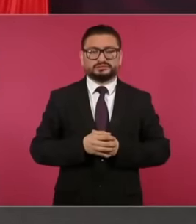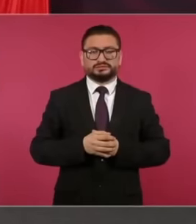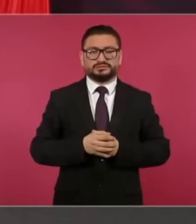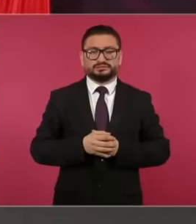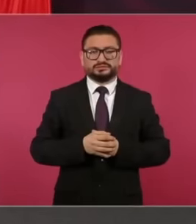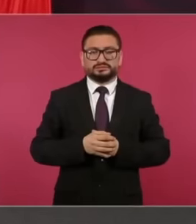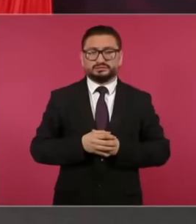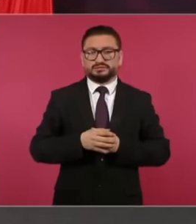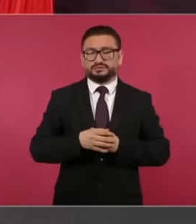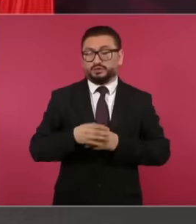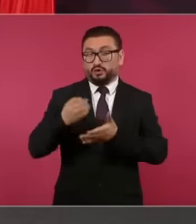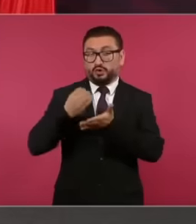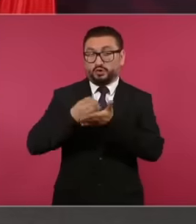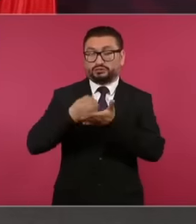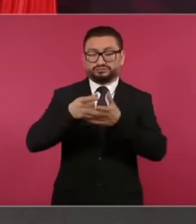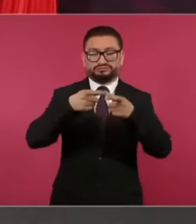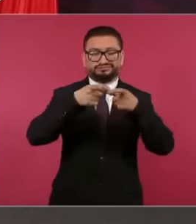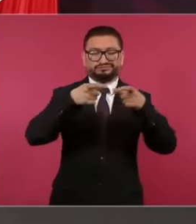lingotes de oro,